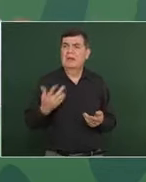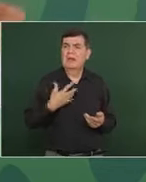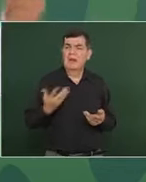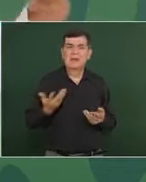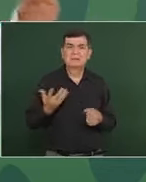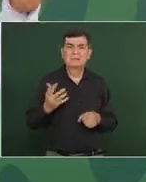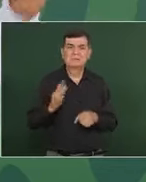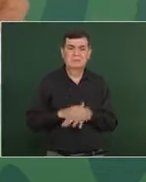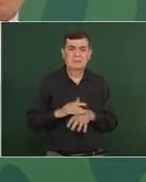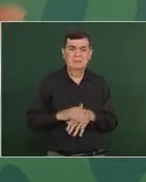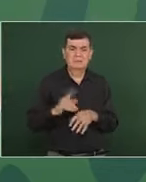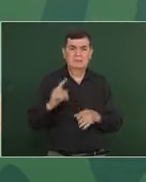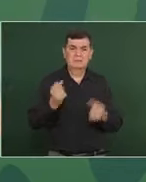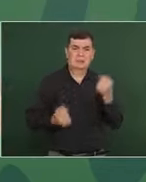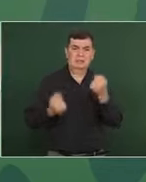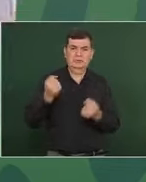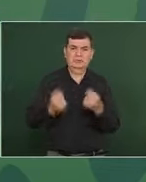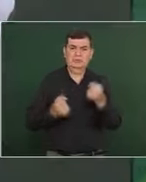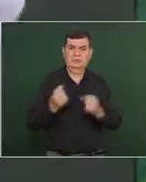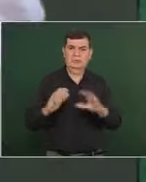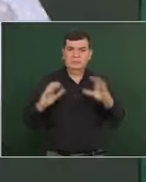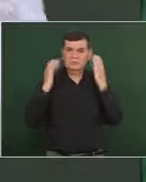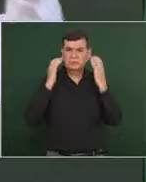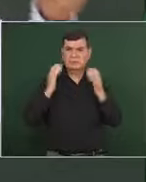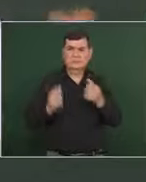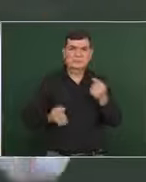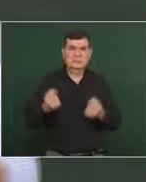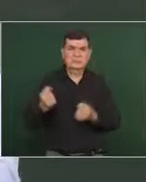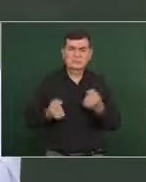De la troca, de la camioneta,